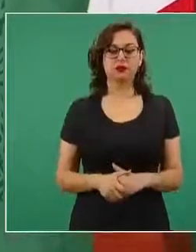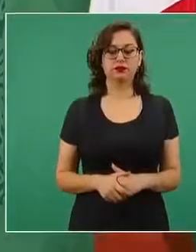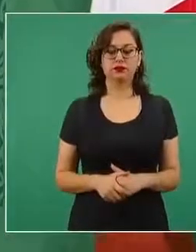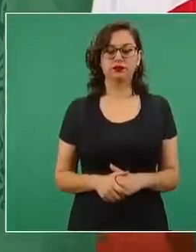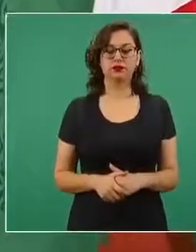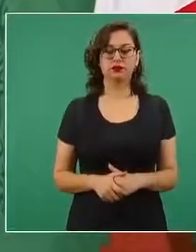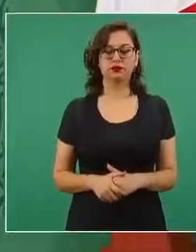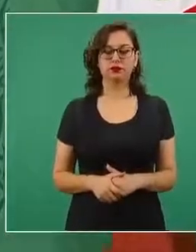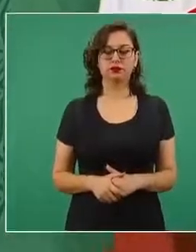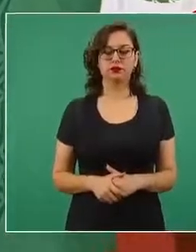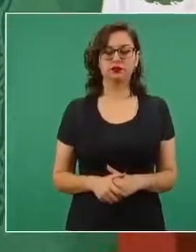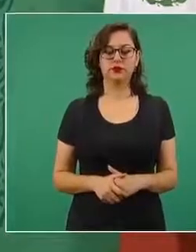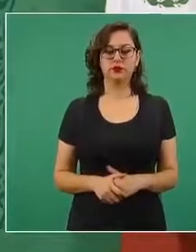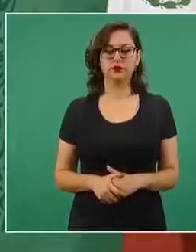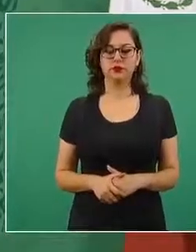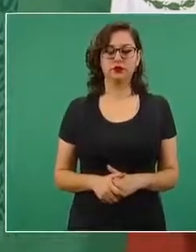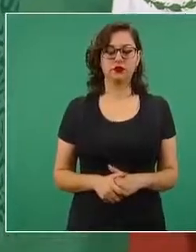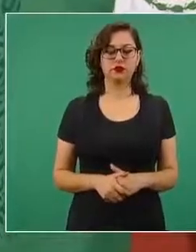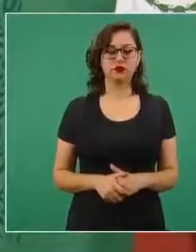no se acepta